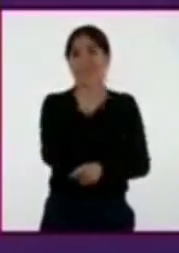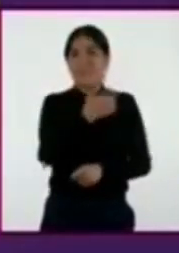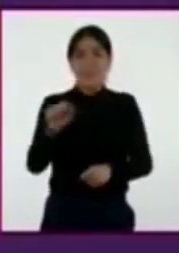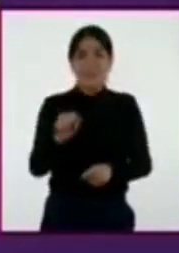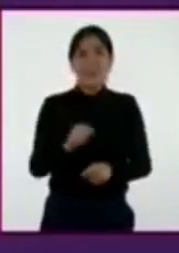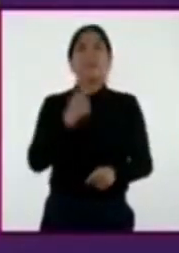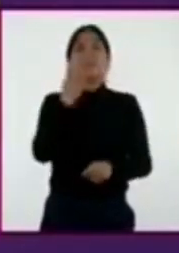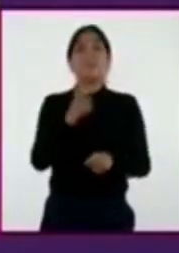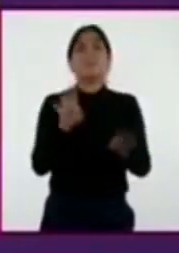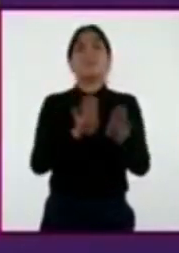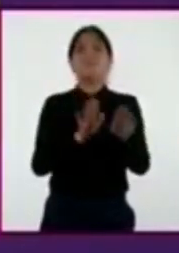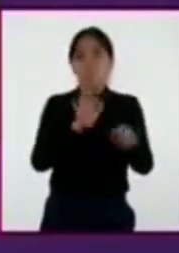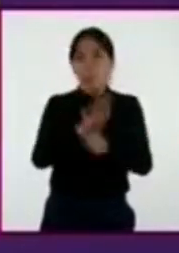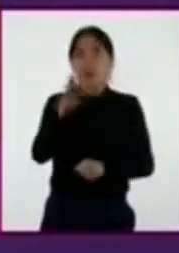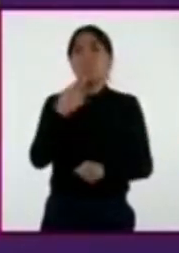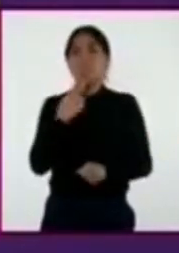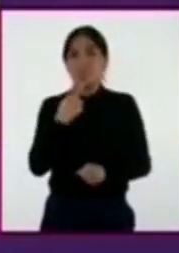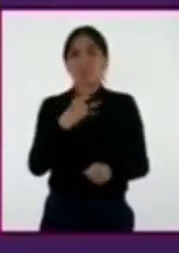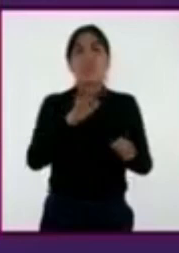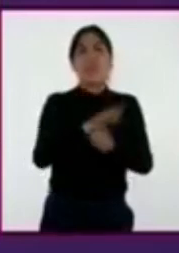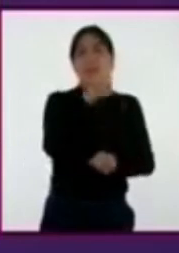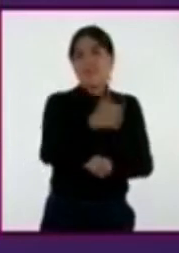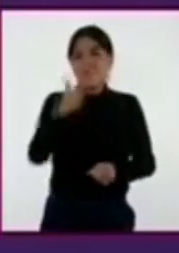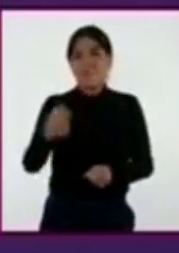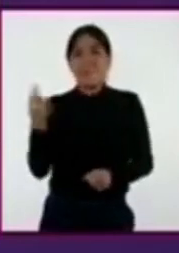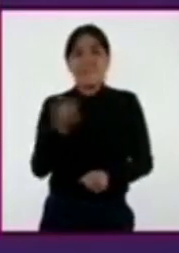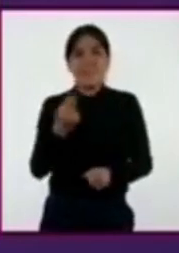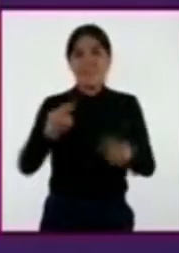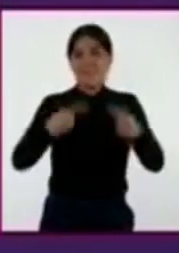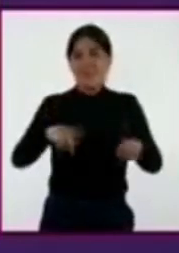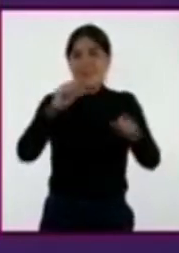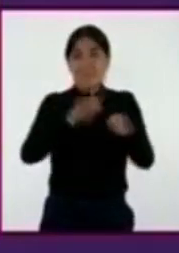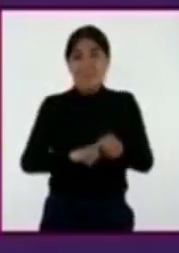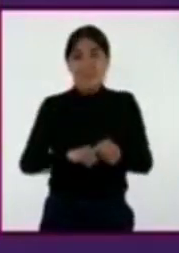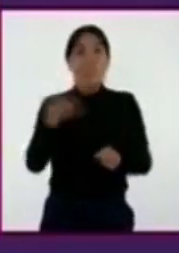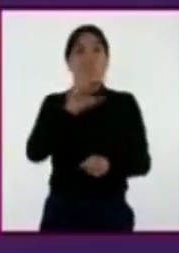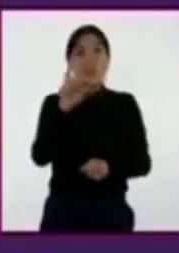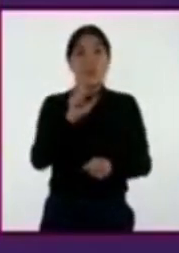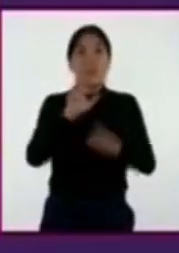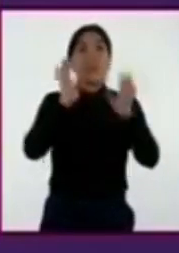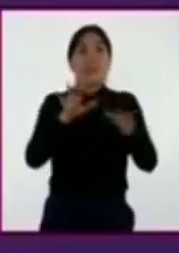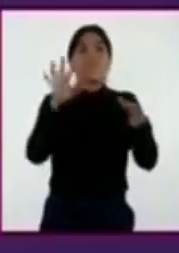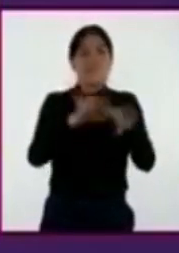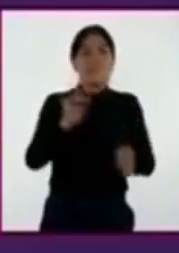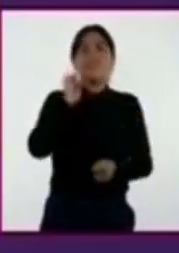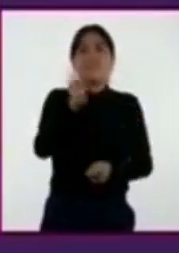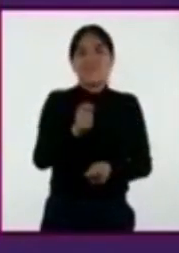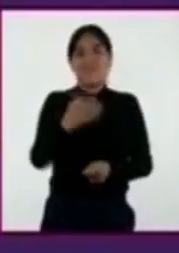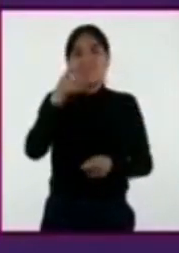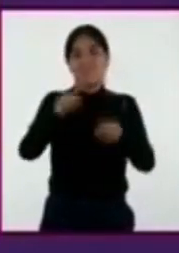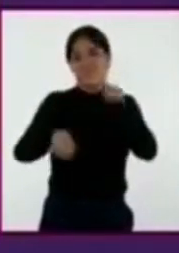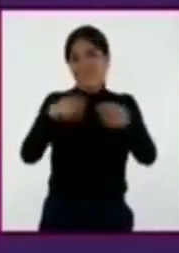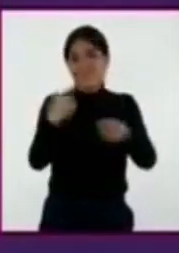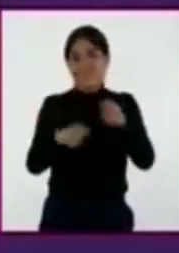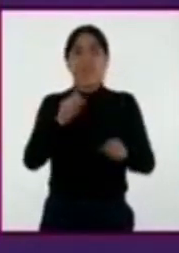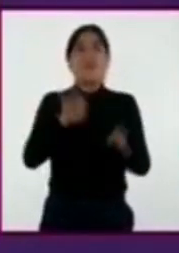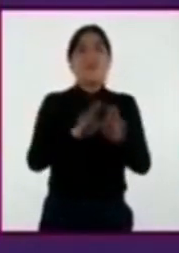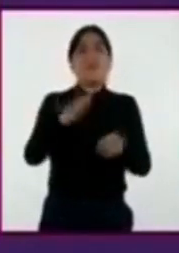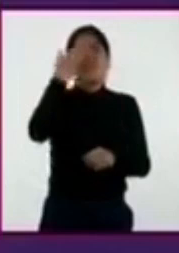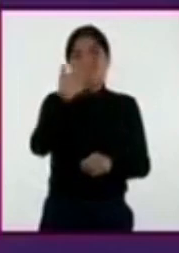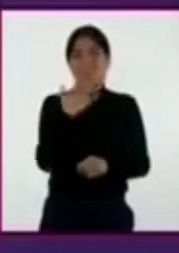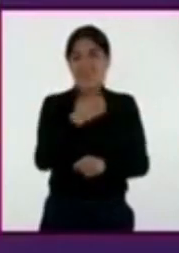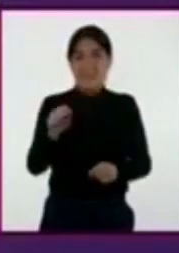sus recursos y cuáles son sus necesidades personales. Cuando se habla de habilidades y destrezas, se tiene que empezar